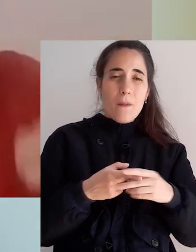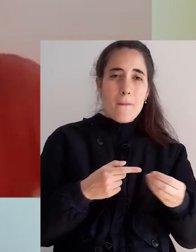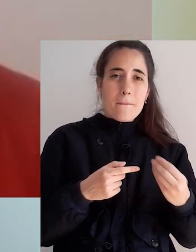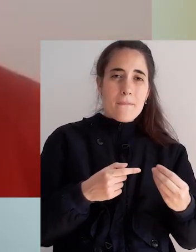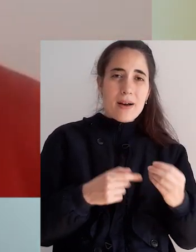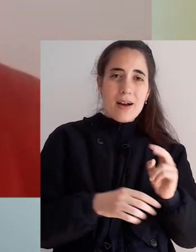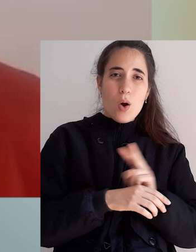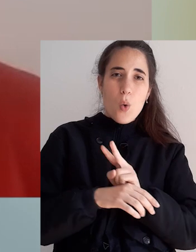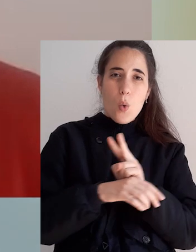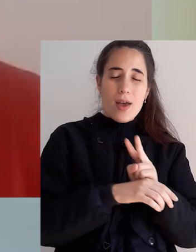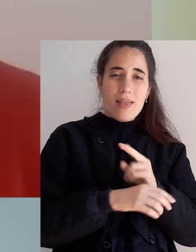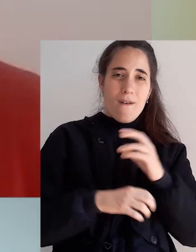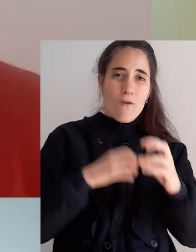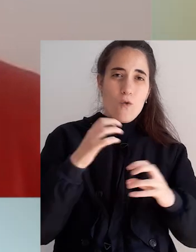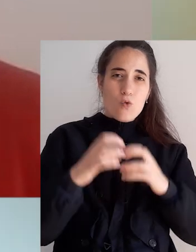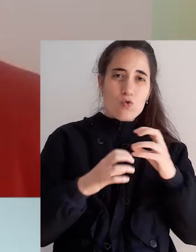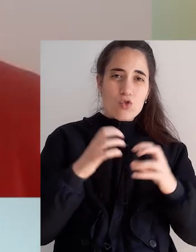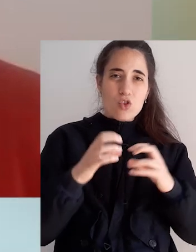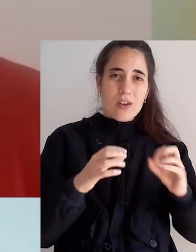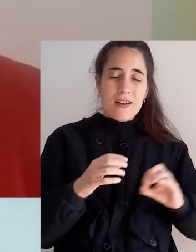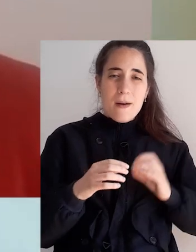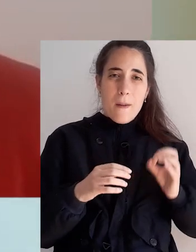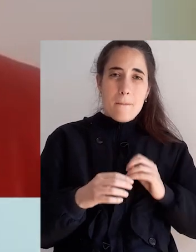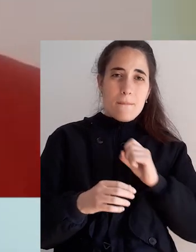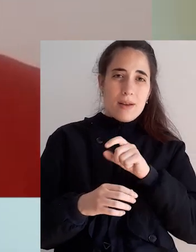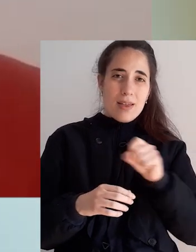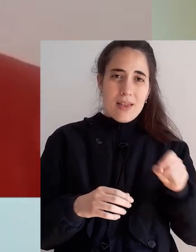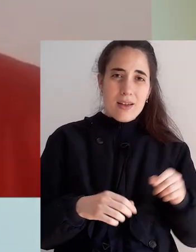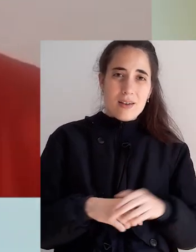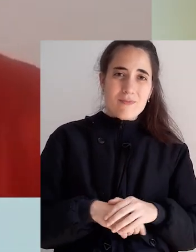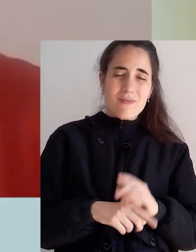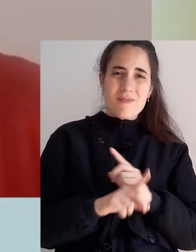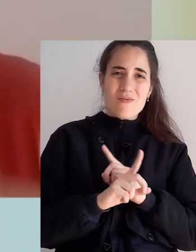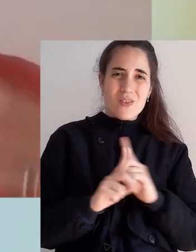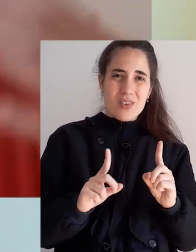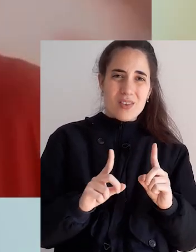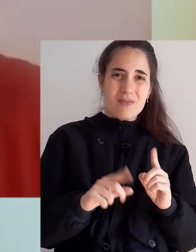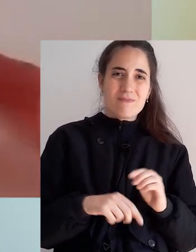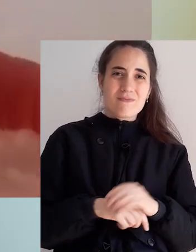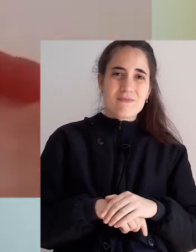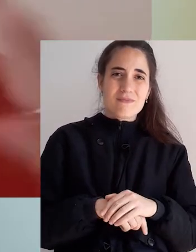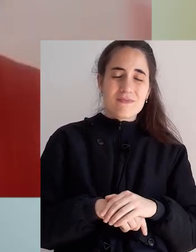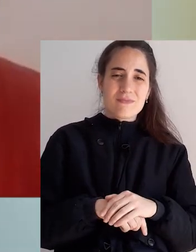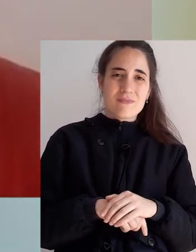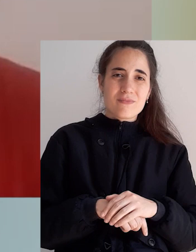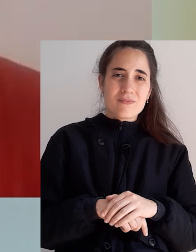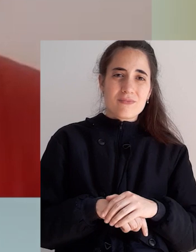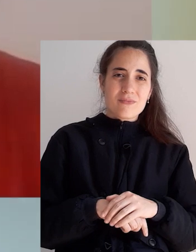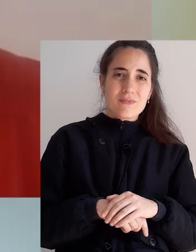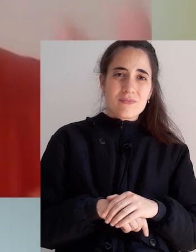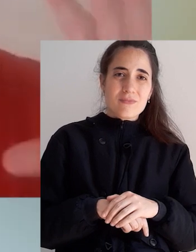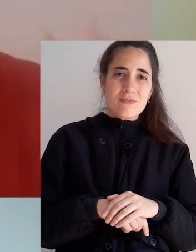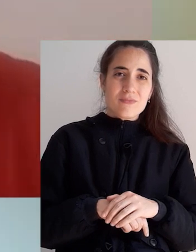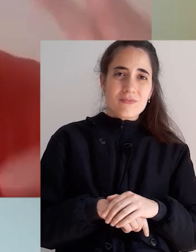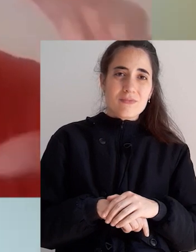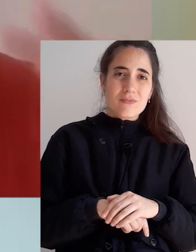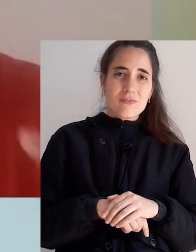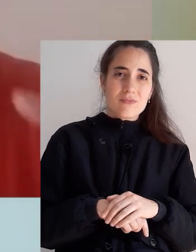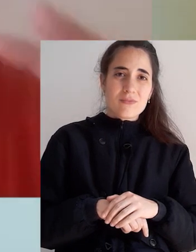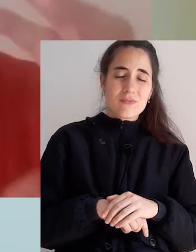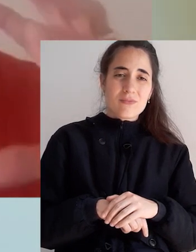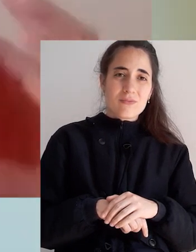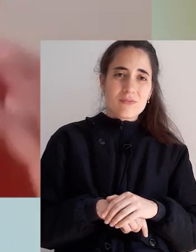la asistencia de una persona. También eso pasa en las escuelas, pasa en todas las. Crea